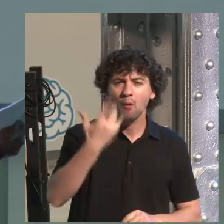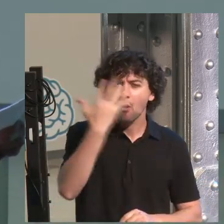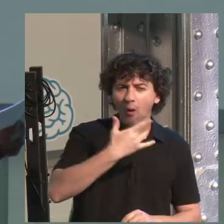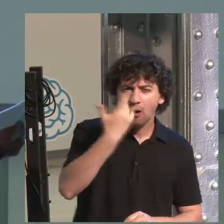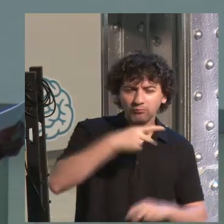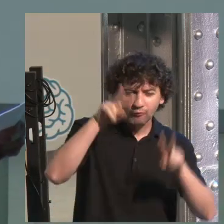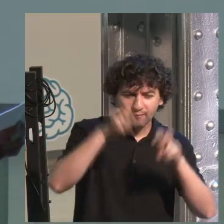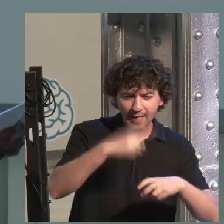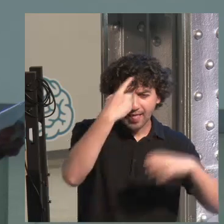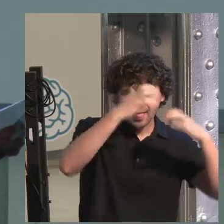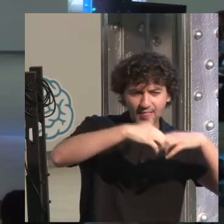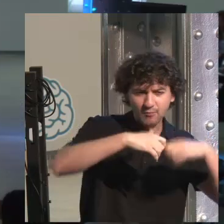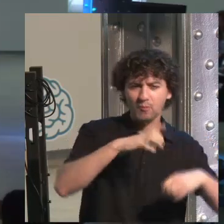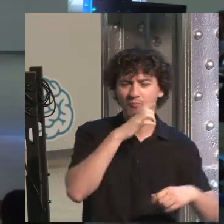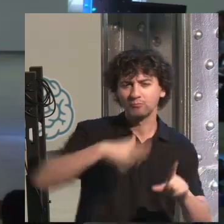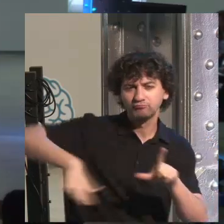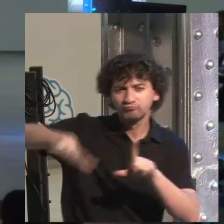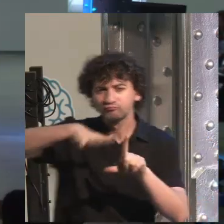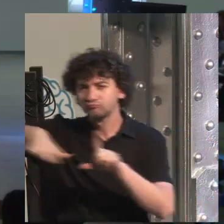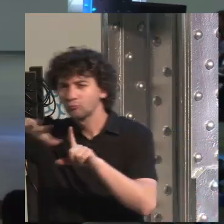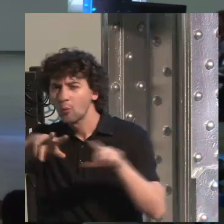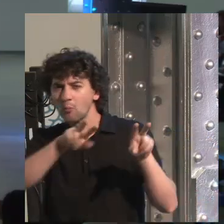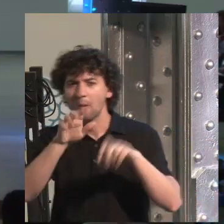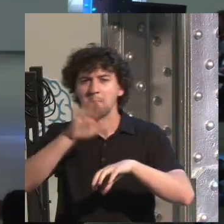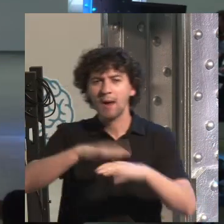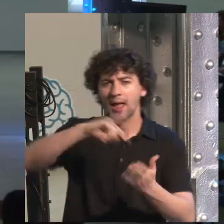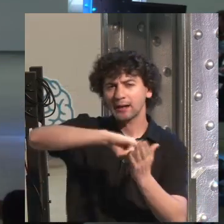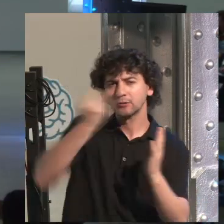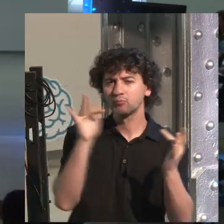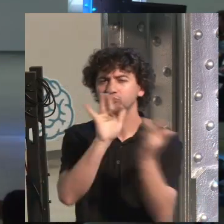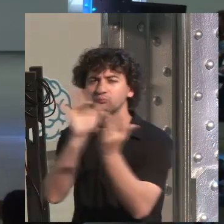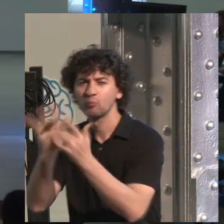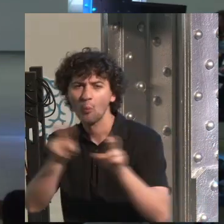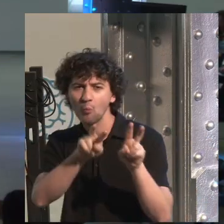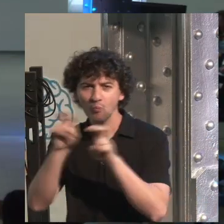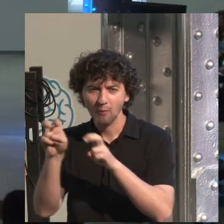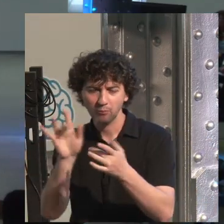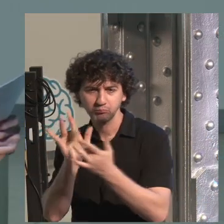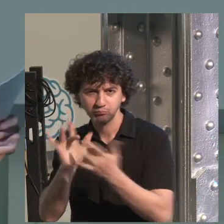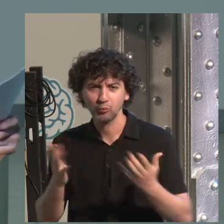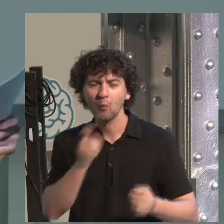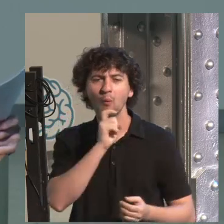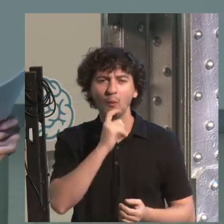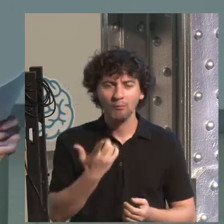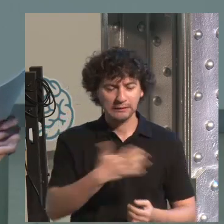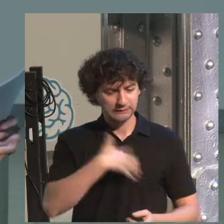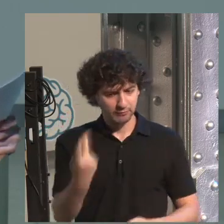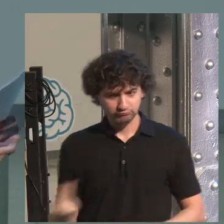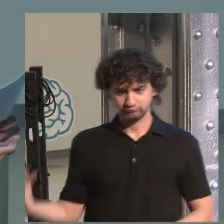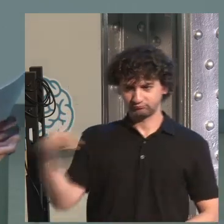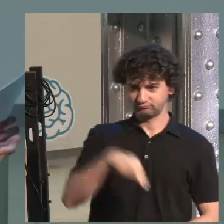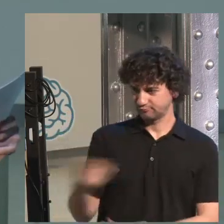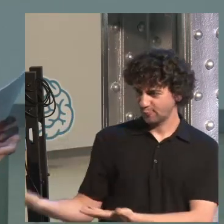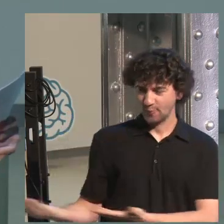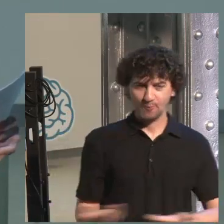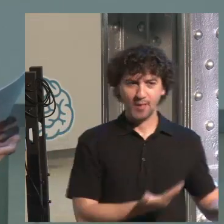en el diseño de nuevas interfaces para relacionarnos con los dispositivos. Estoy deseando que suba a este escenario